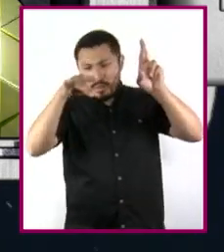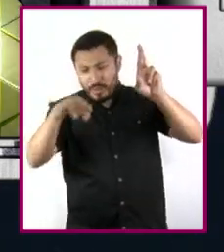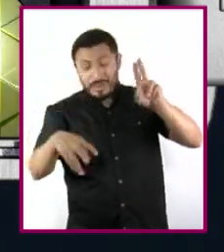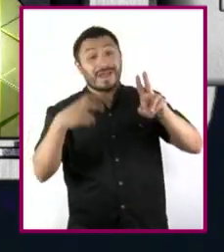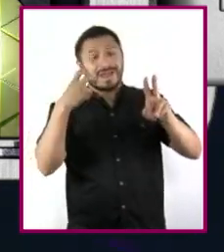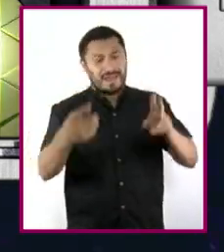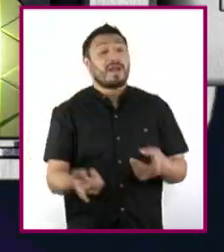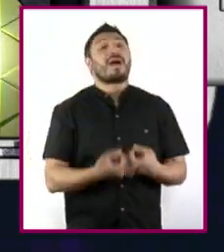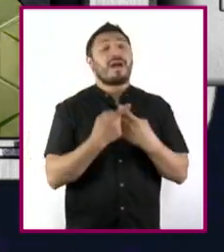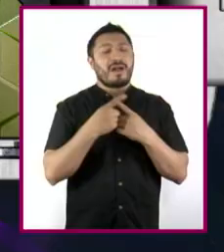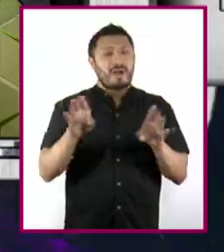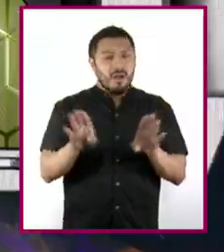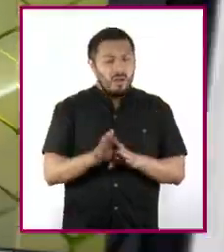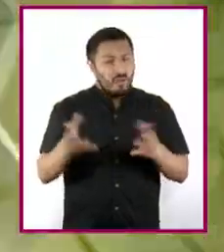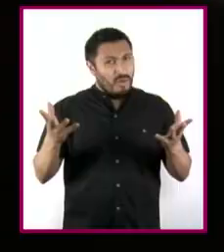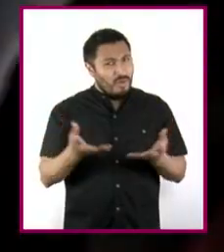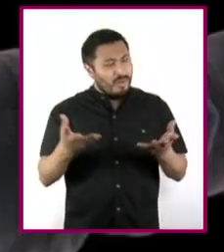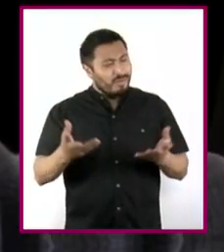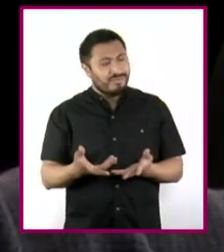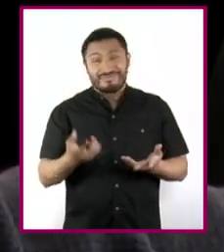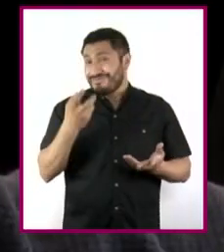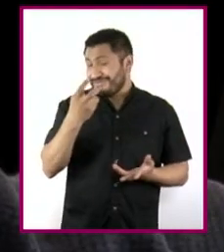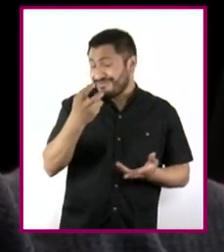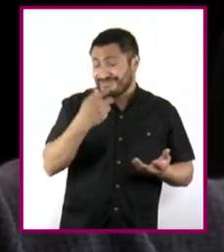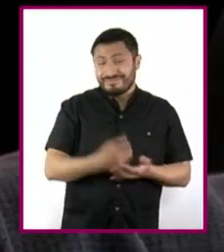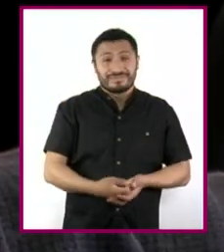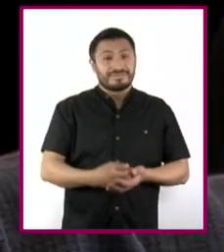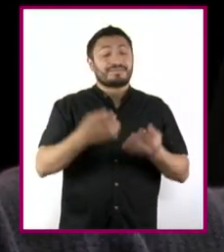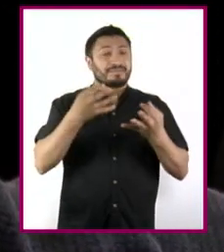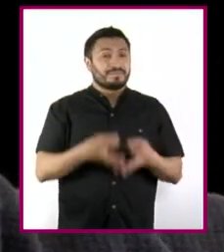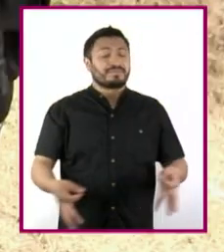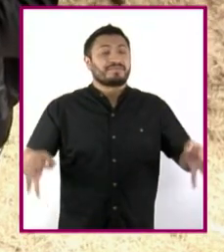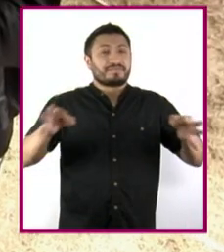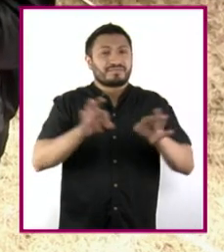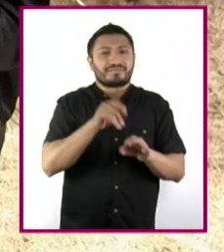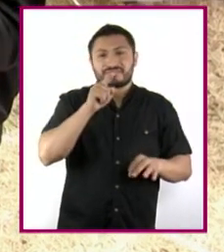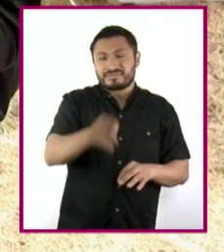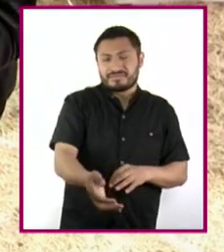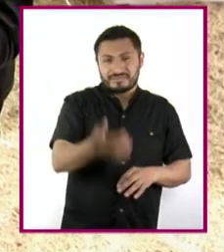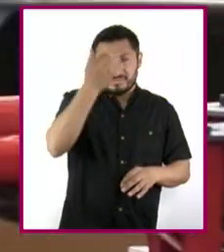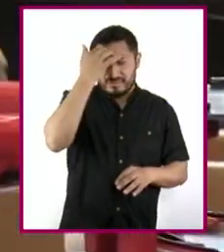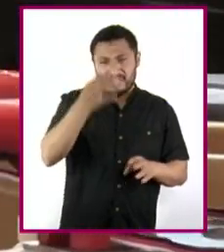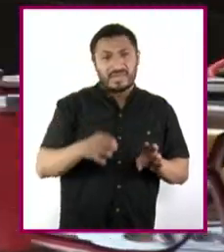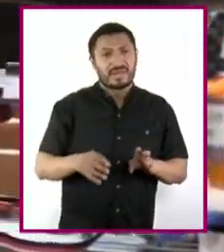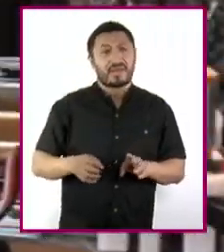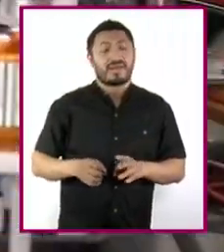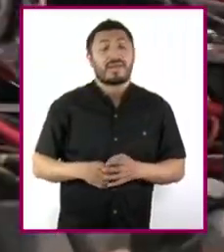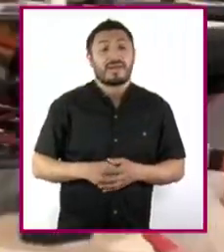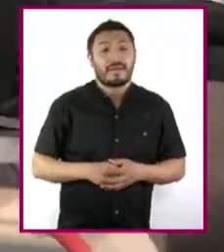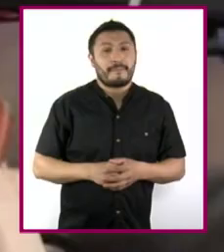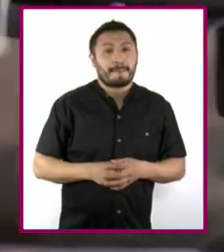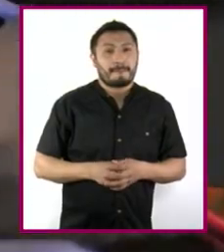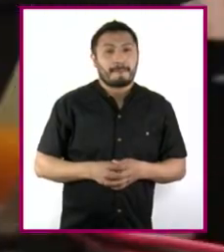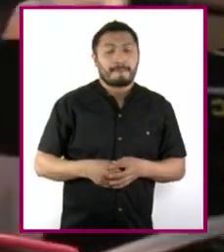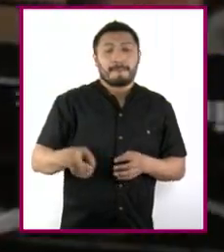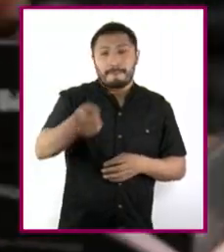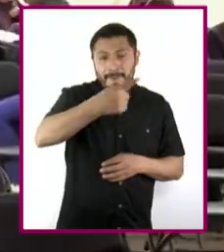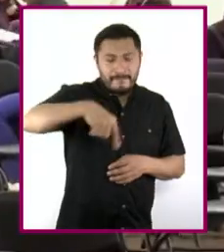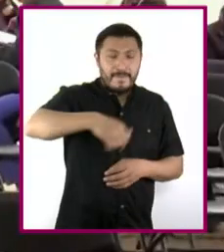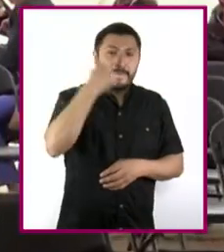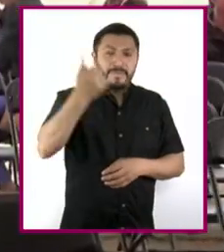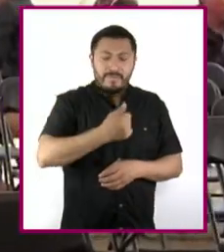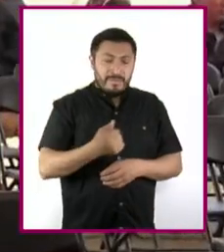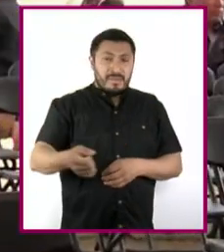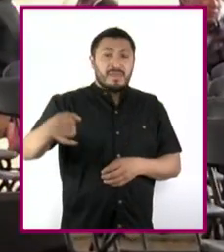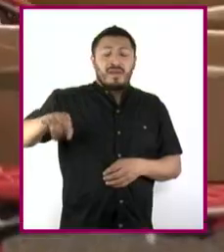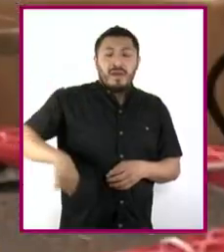desarrollar vehículos lanzadores. Entonces, es muy importante conocer e involucrar a los estudiantes en este tipo de actividades para que ellos,